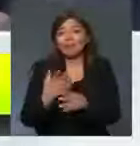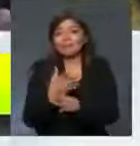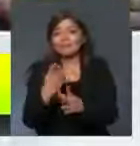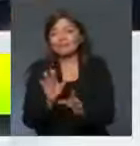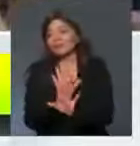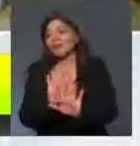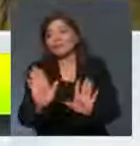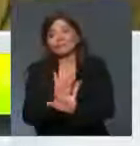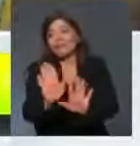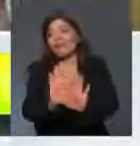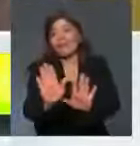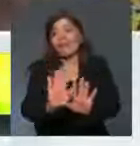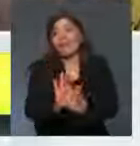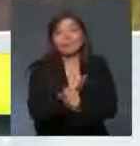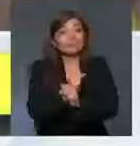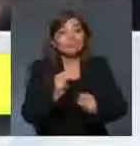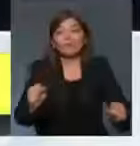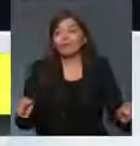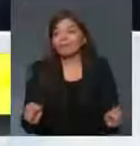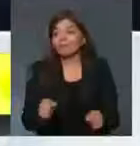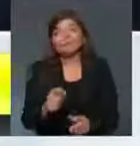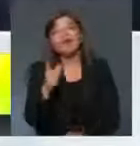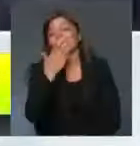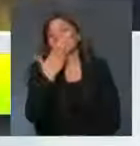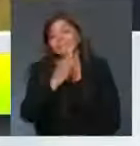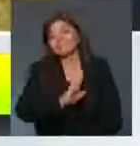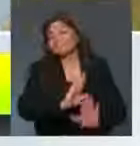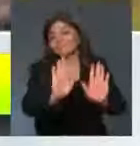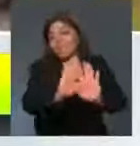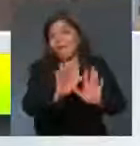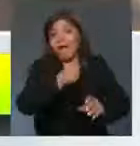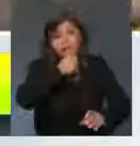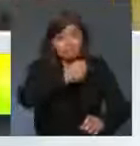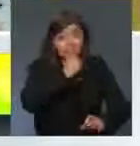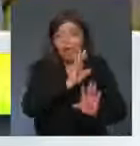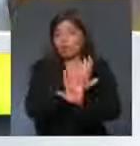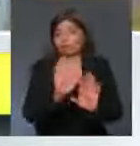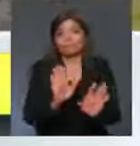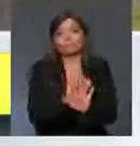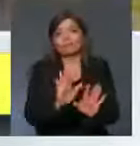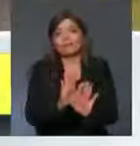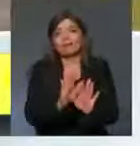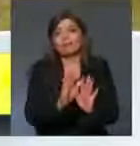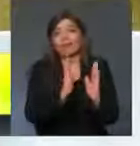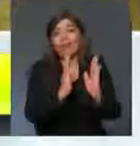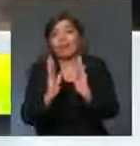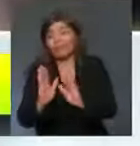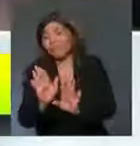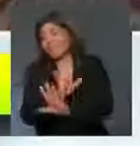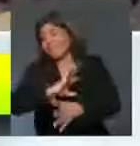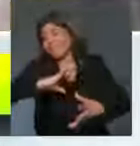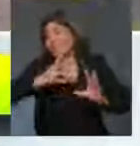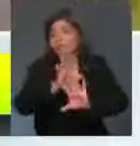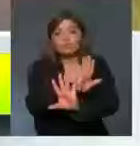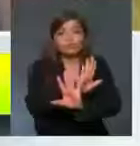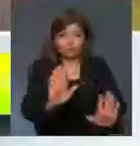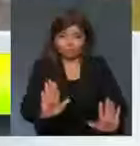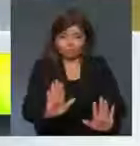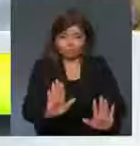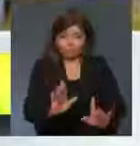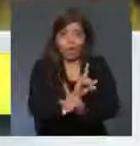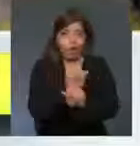realizar el punto de prensa. No, dice no que se va. No va a realizar el punto de prensa, razón de que parece no le gustaron las condiciones, en rigor el desorden que hay